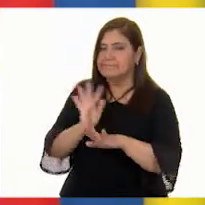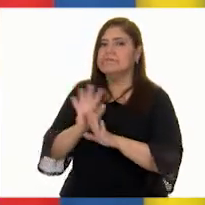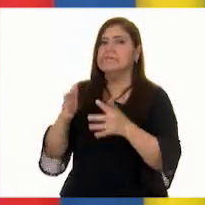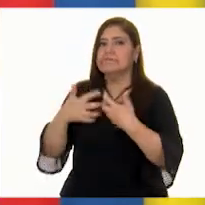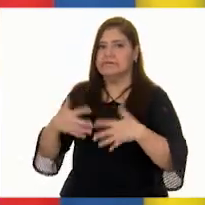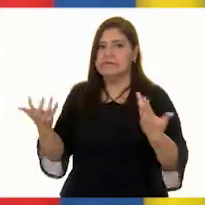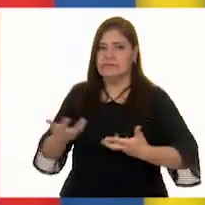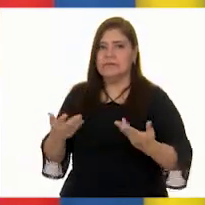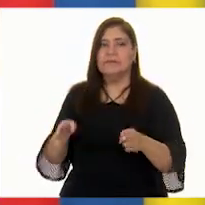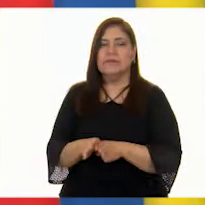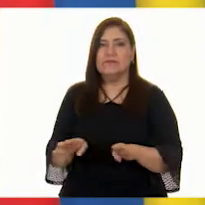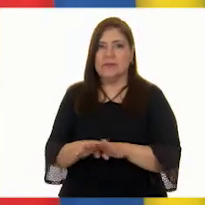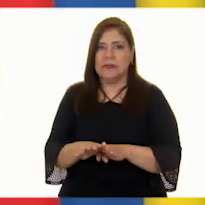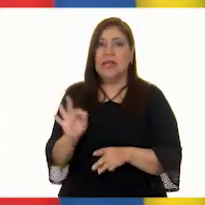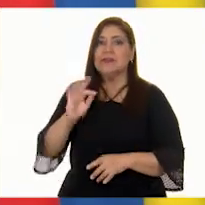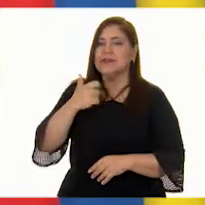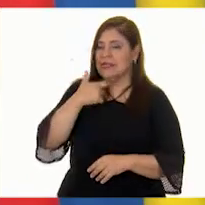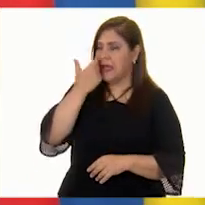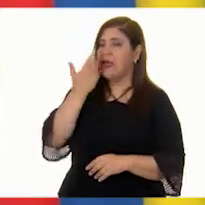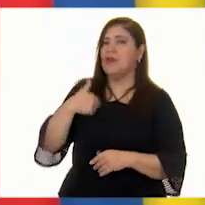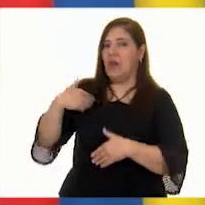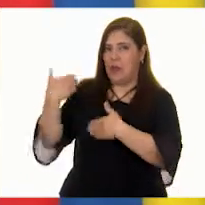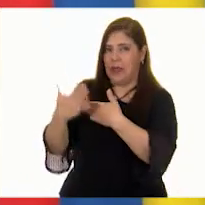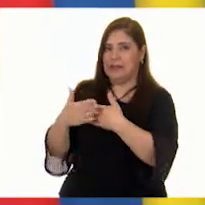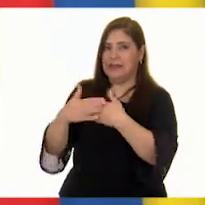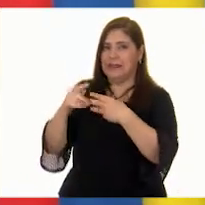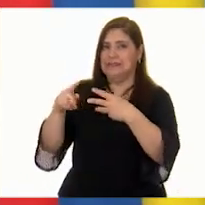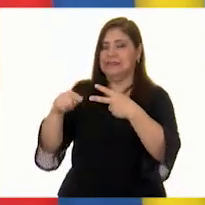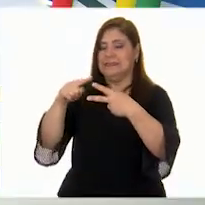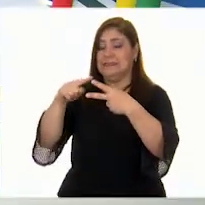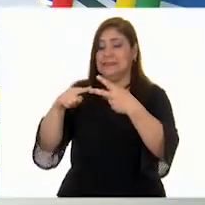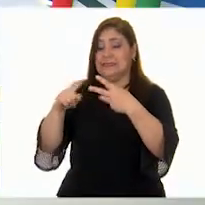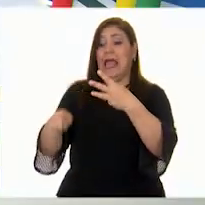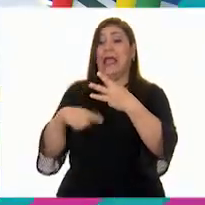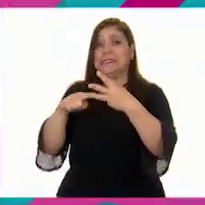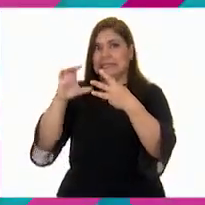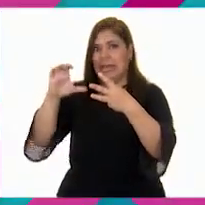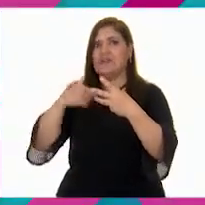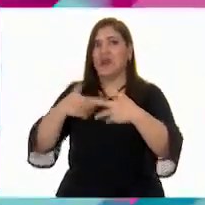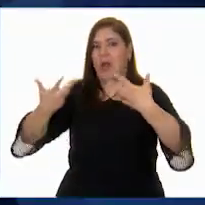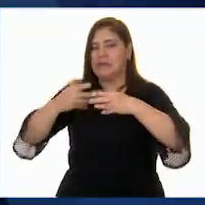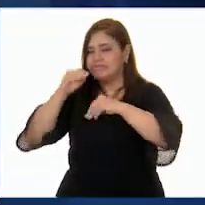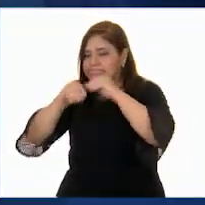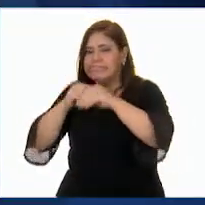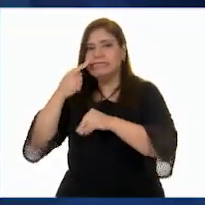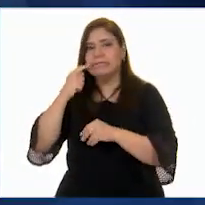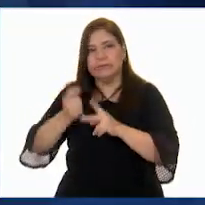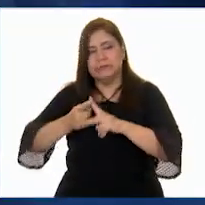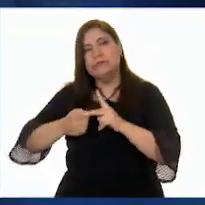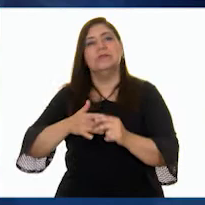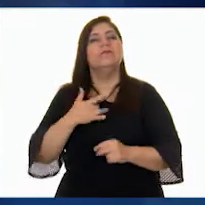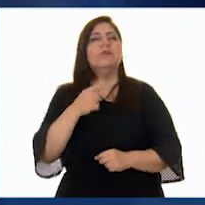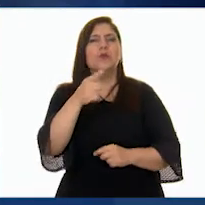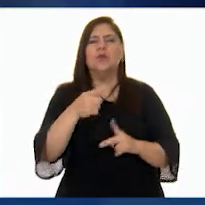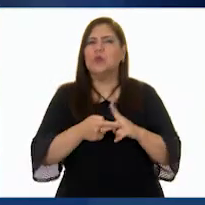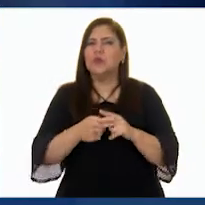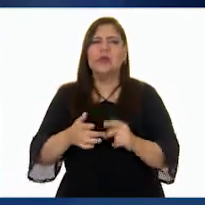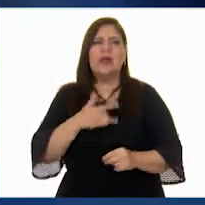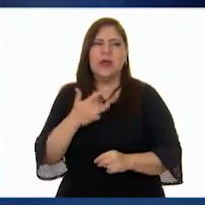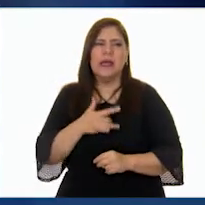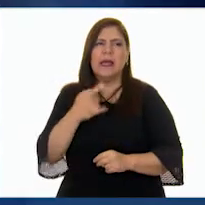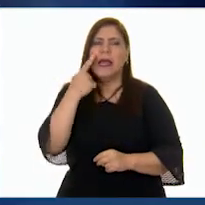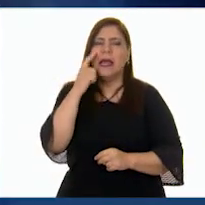procedimiento. Es más, si quiere, yo resuelvo el siguiente inciso. Ok, claro que sí. Calcula qué